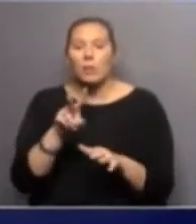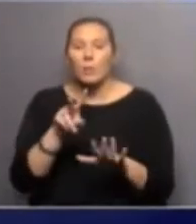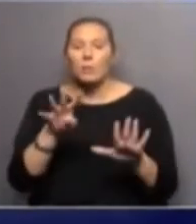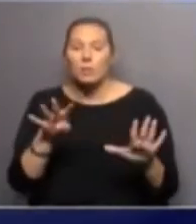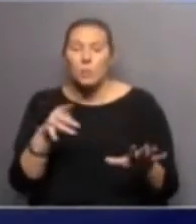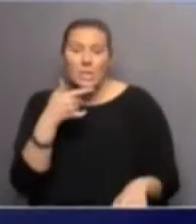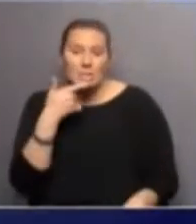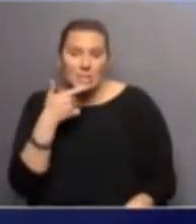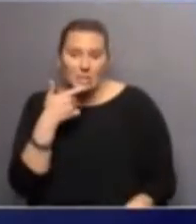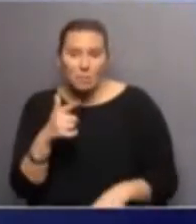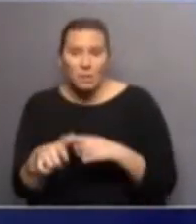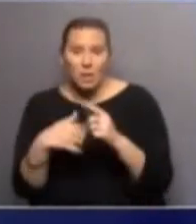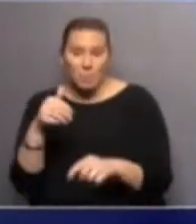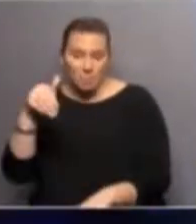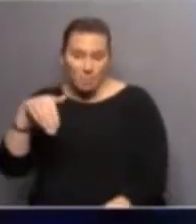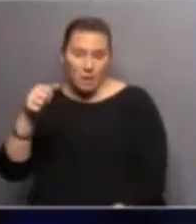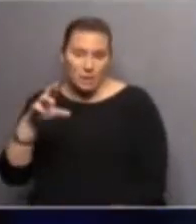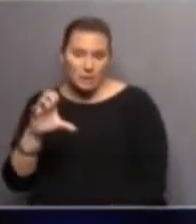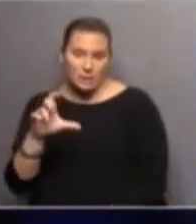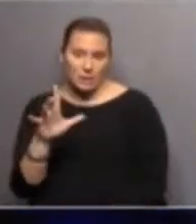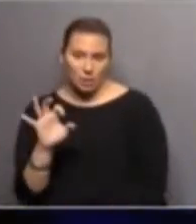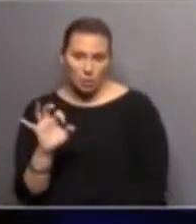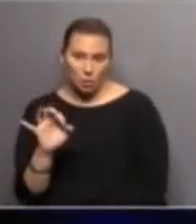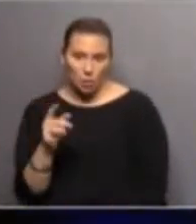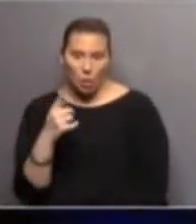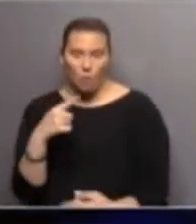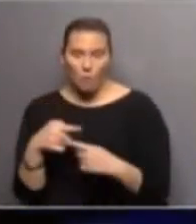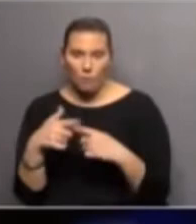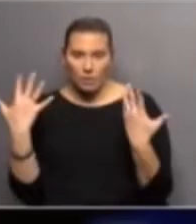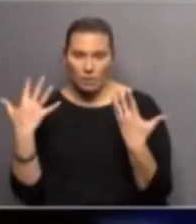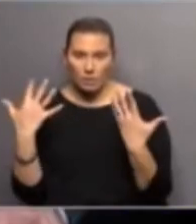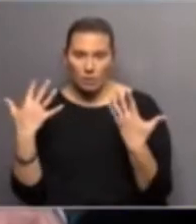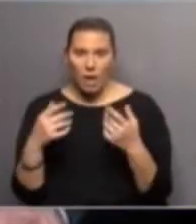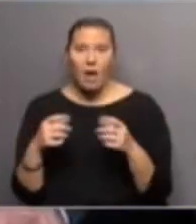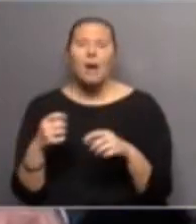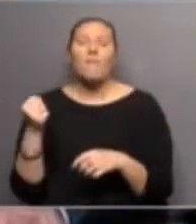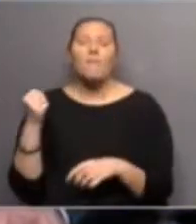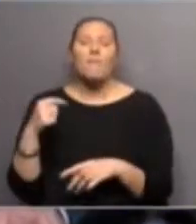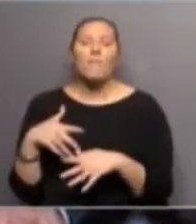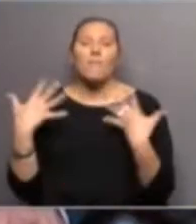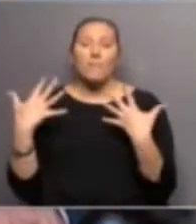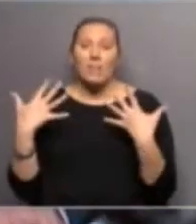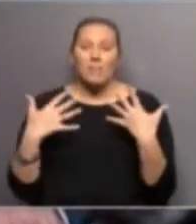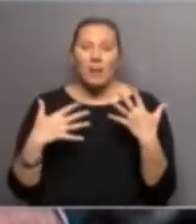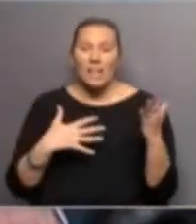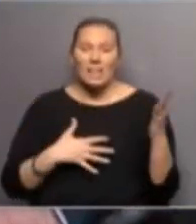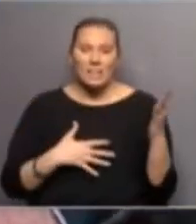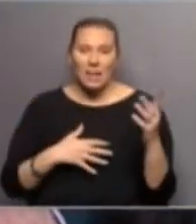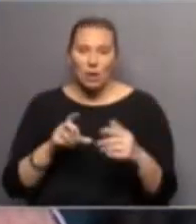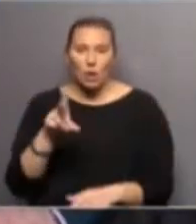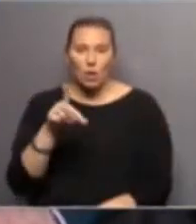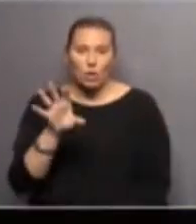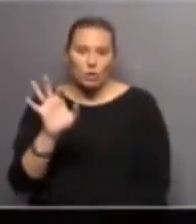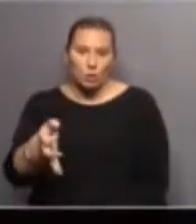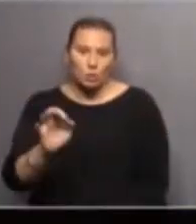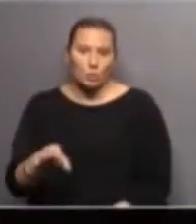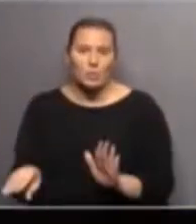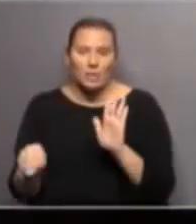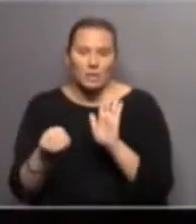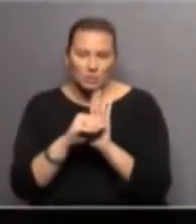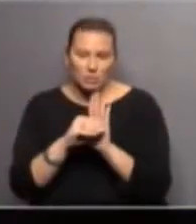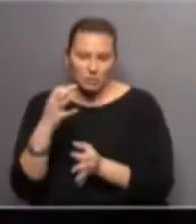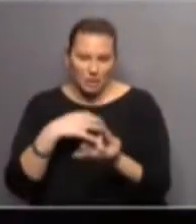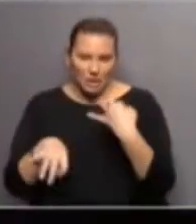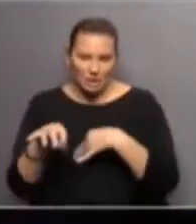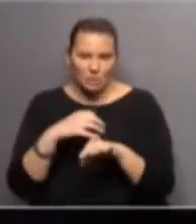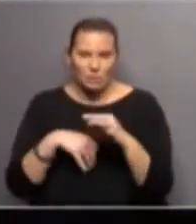Y bueno, y después Marcelo va a estar en el festival Viva el Tango. El 12 de octubre, que va a ser en el Solís también. Y el 14 de